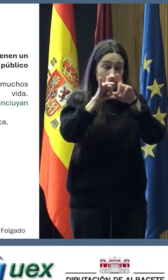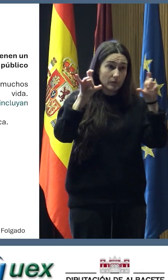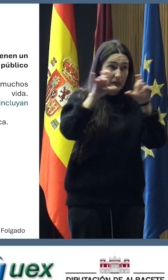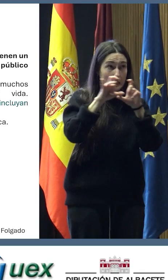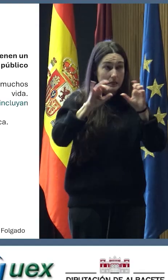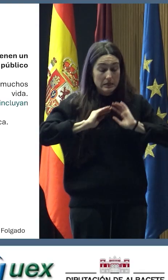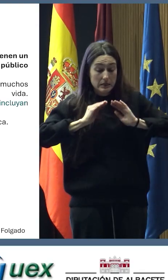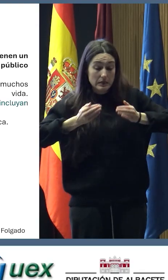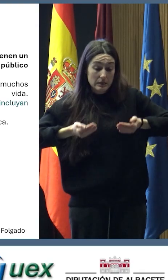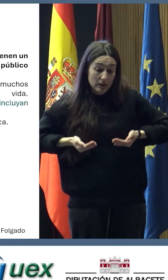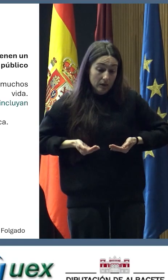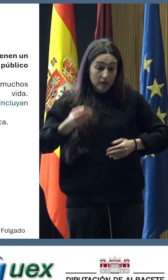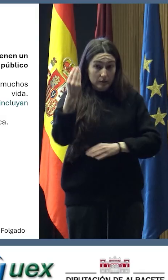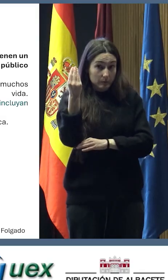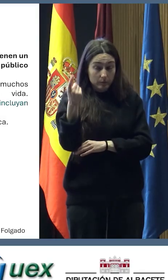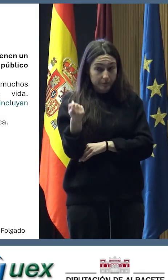con los senos,